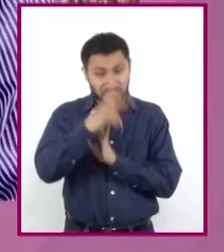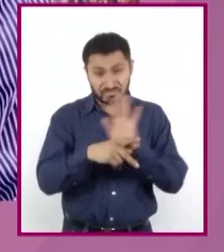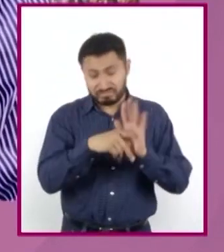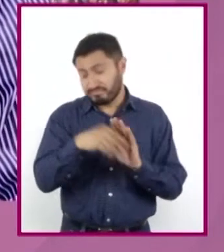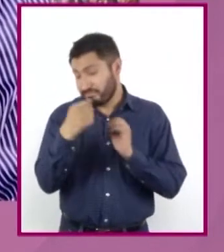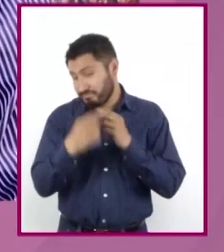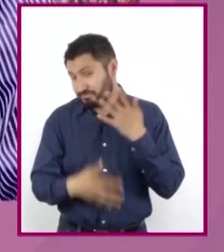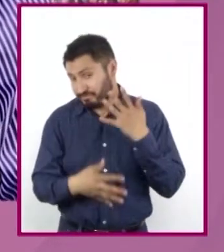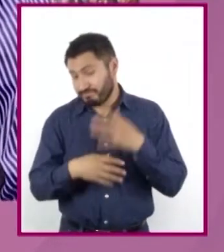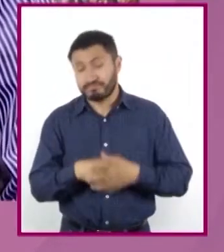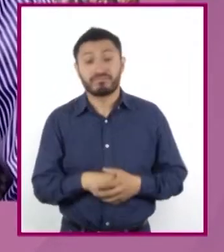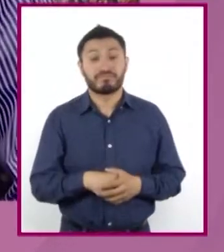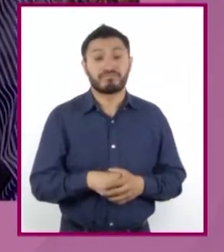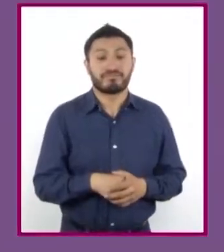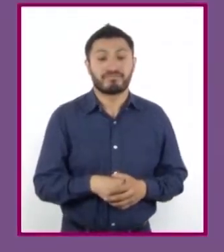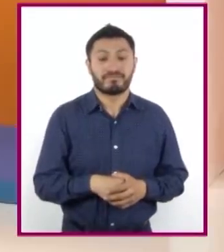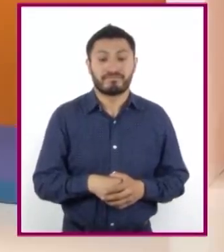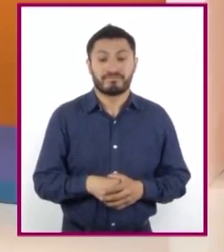otros.